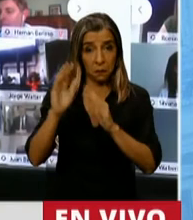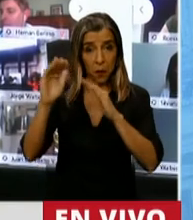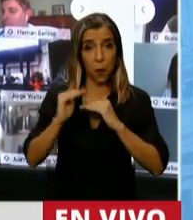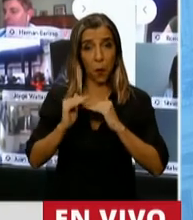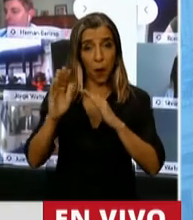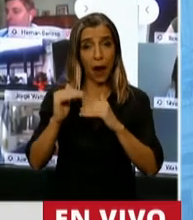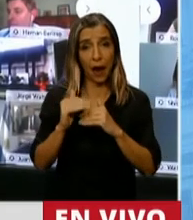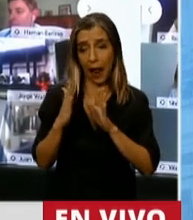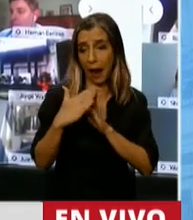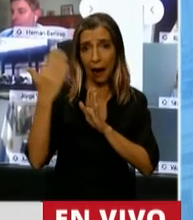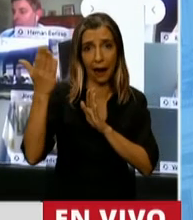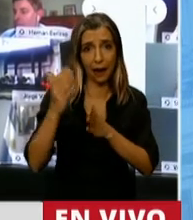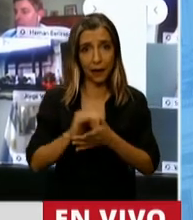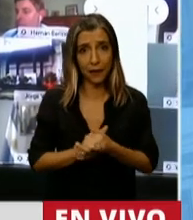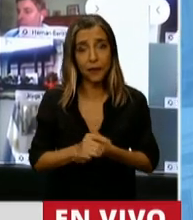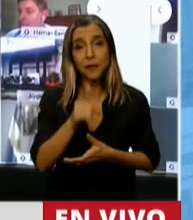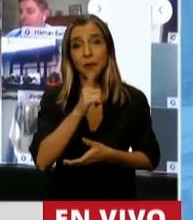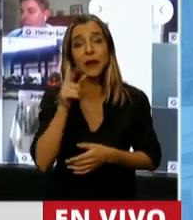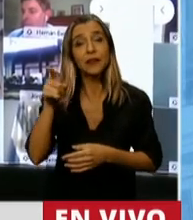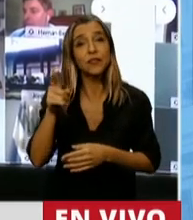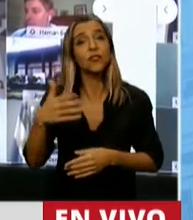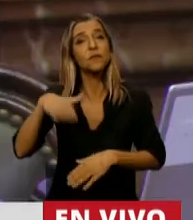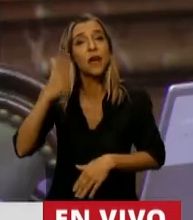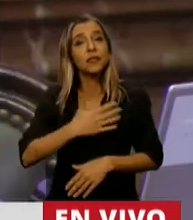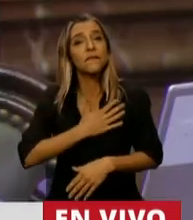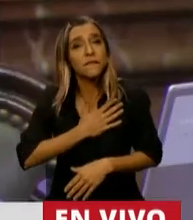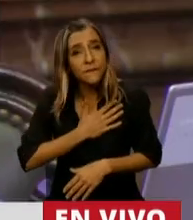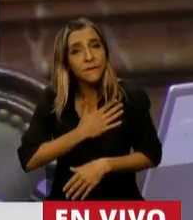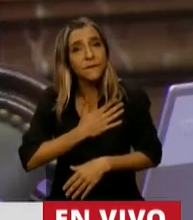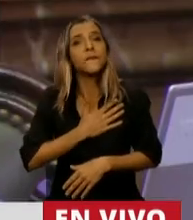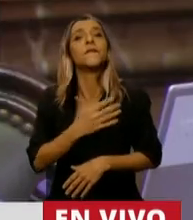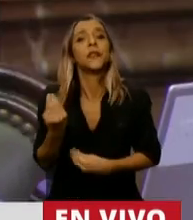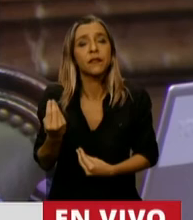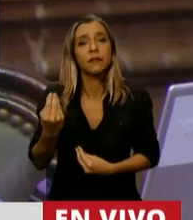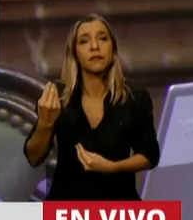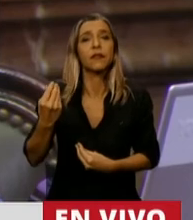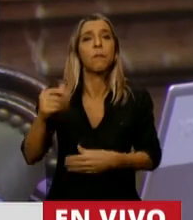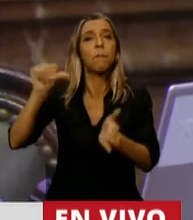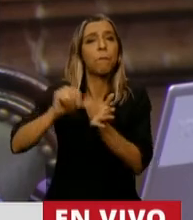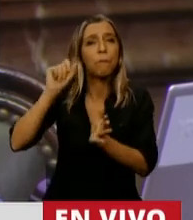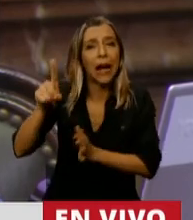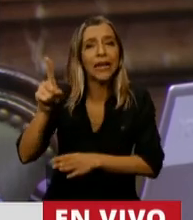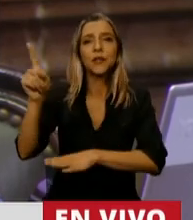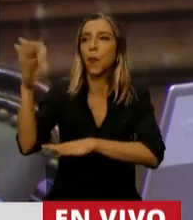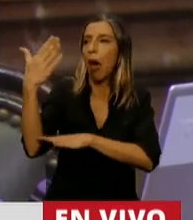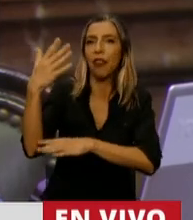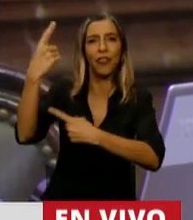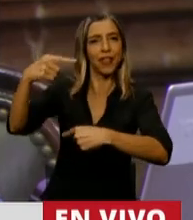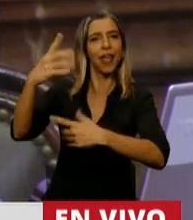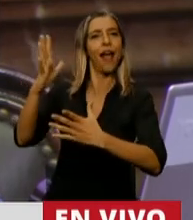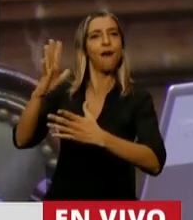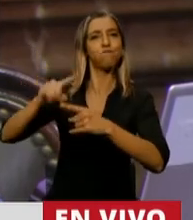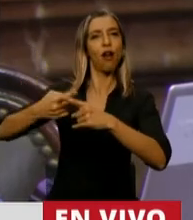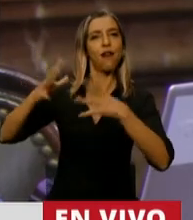su bandera que a su partido político. Es lo que nos falta a los argentinos. Unión. Necesitamos que al presidente le vaya